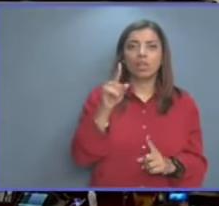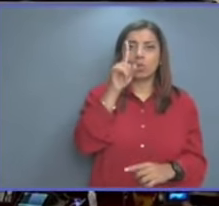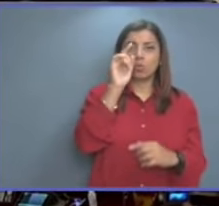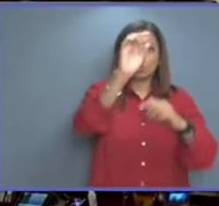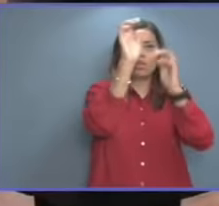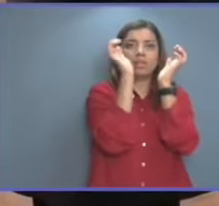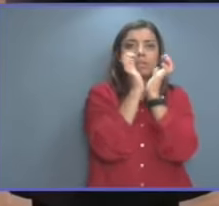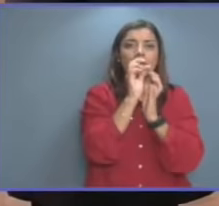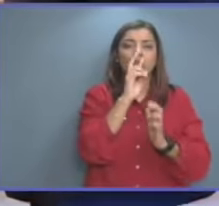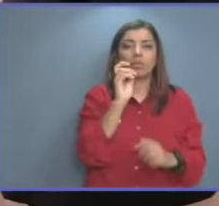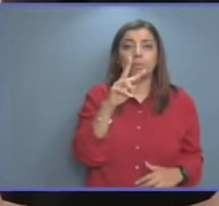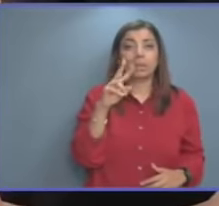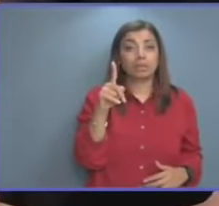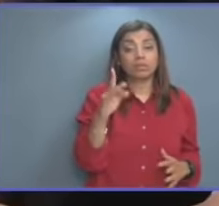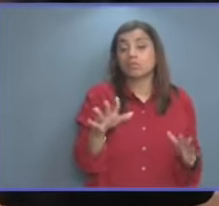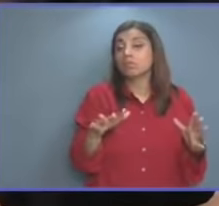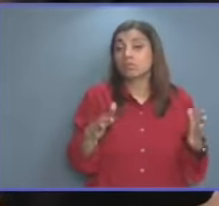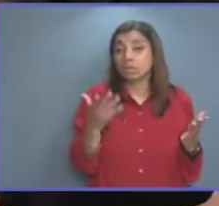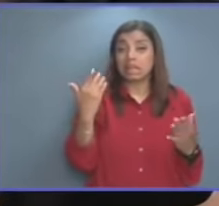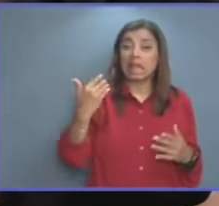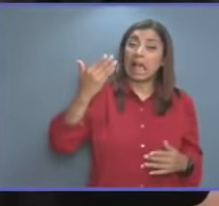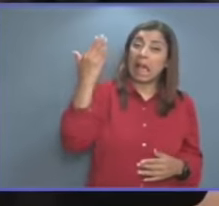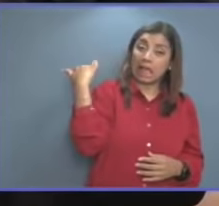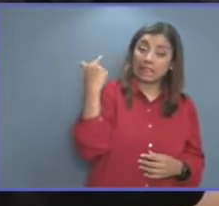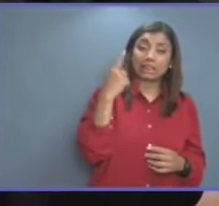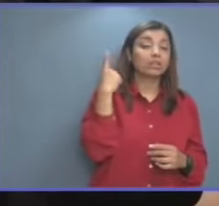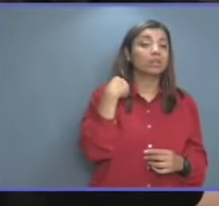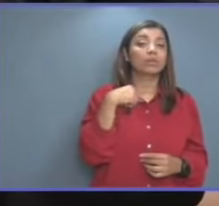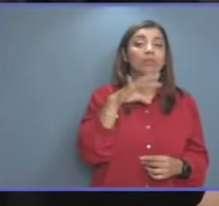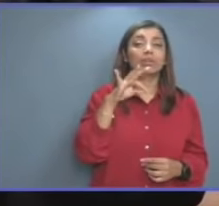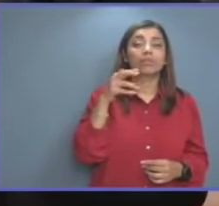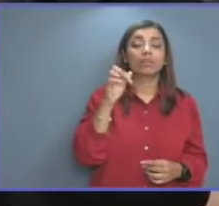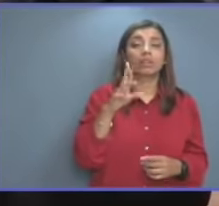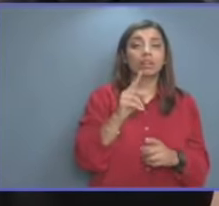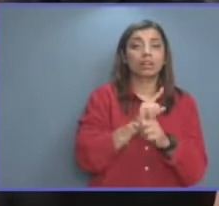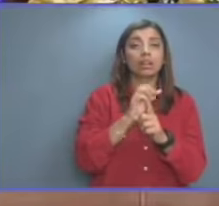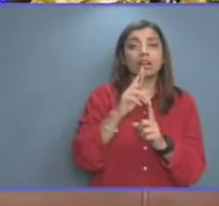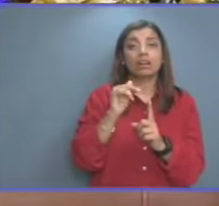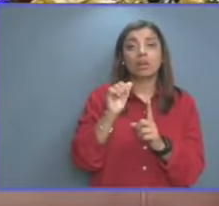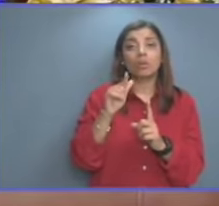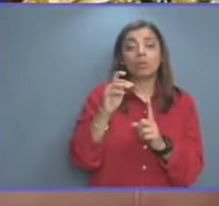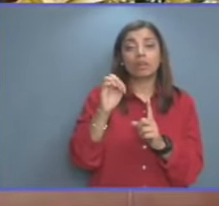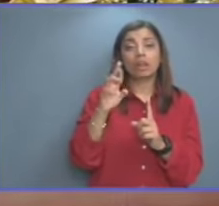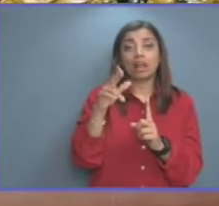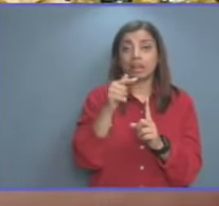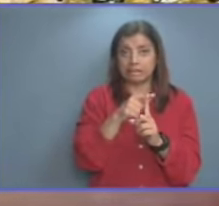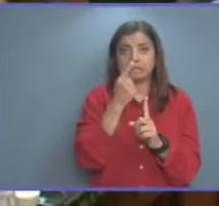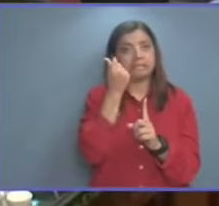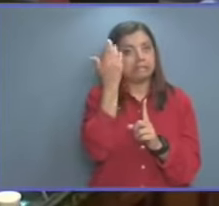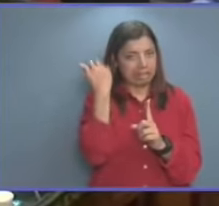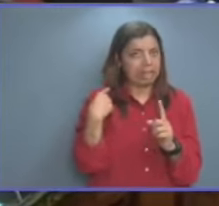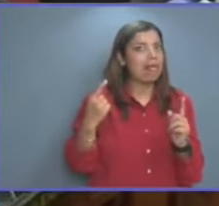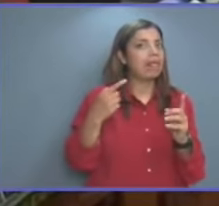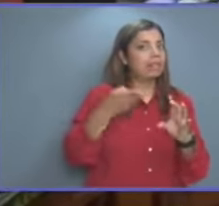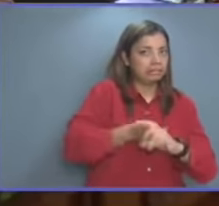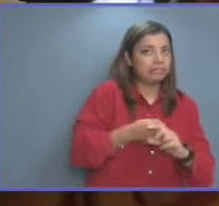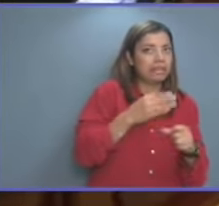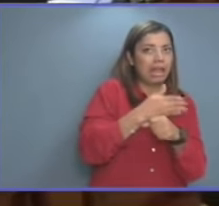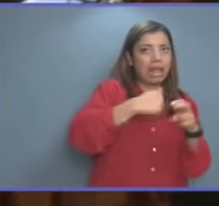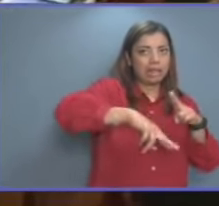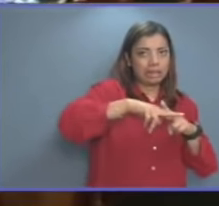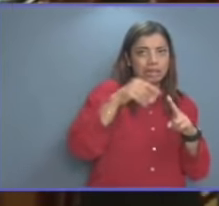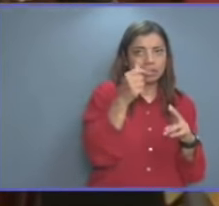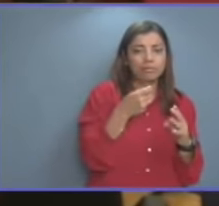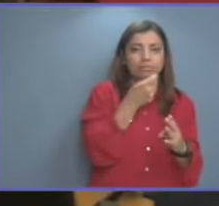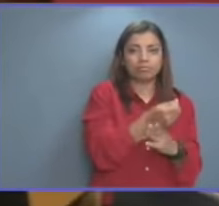2021 tras la destitución de raúl me la da un personaje ligado al partido arena como financista y activista desde entonces ha